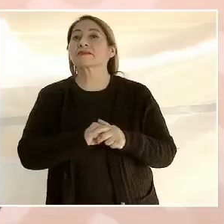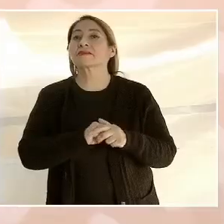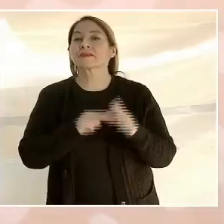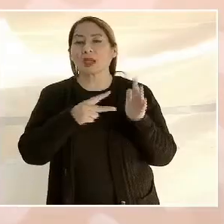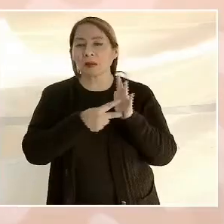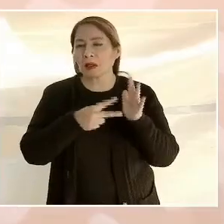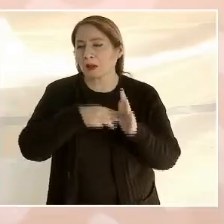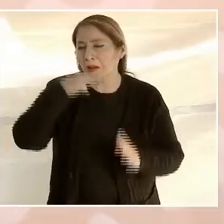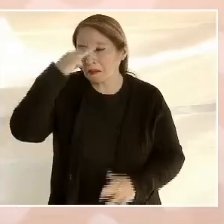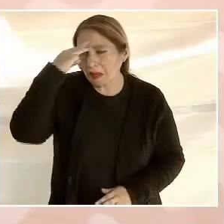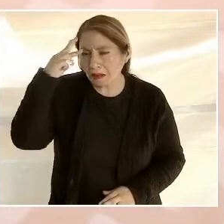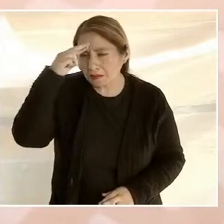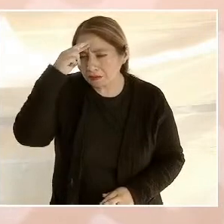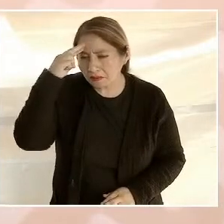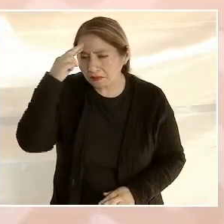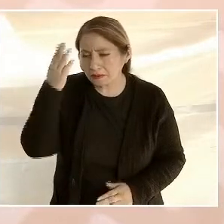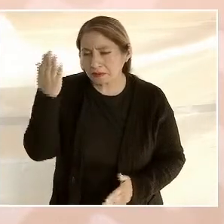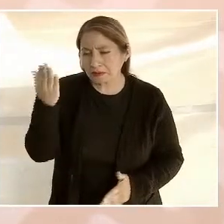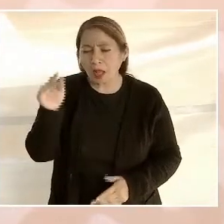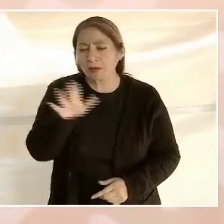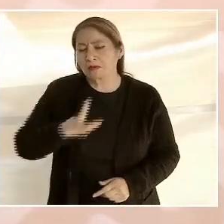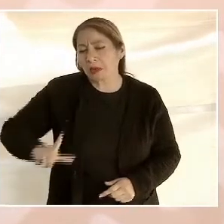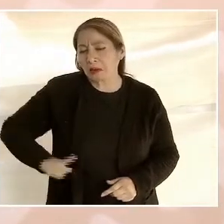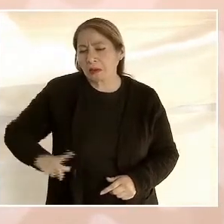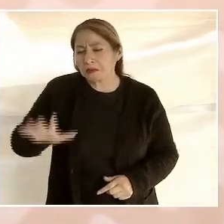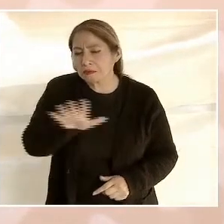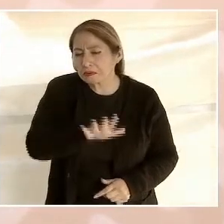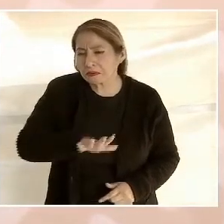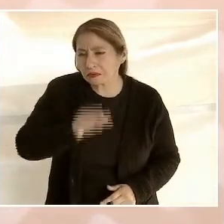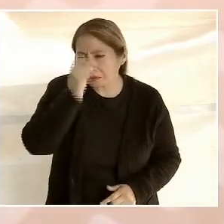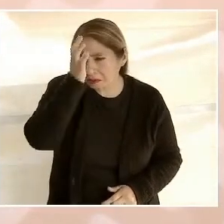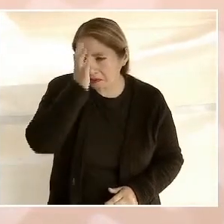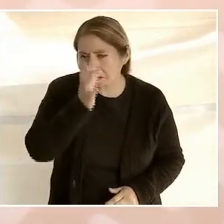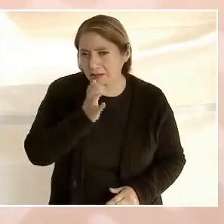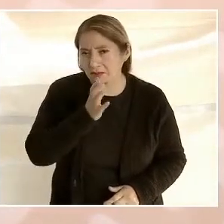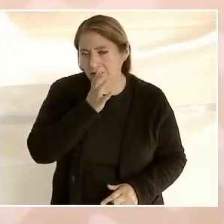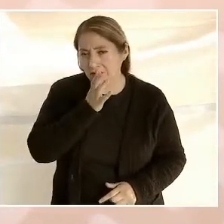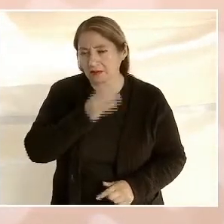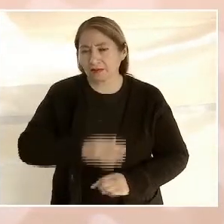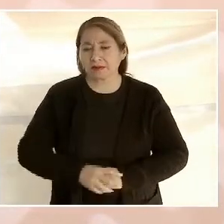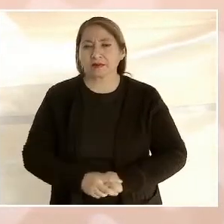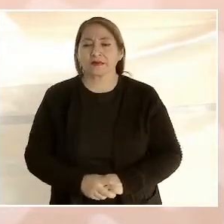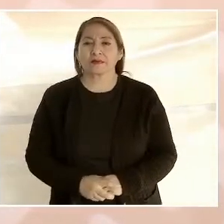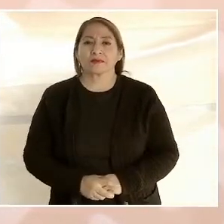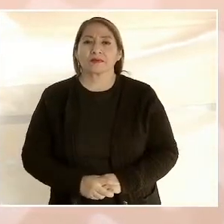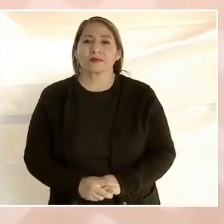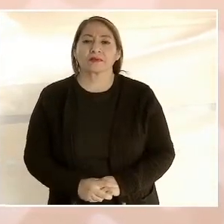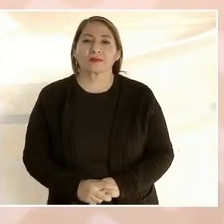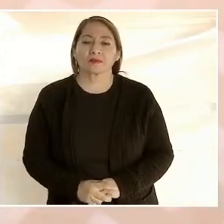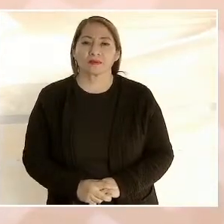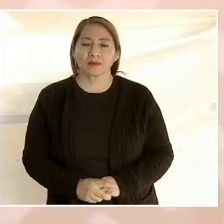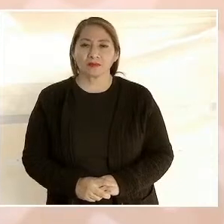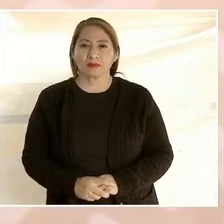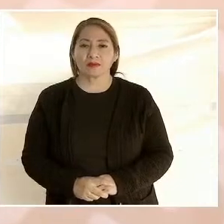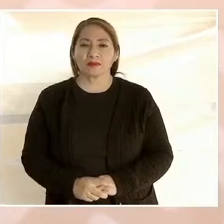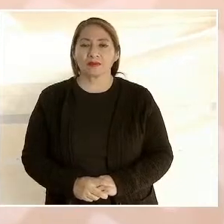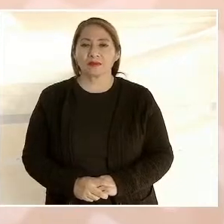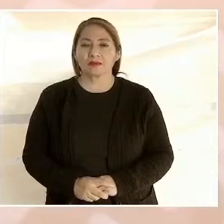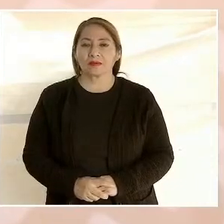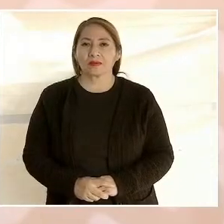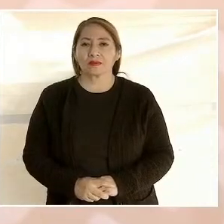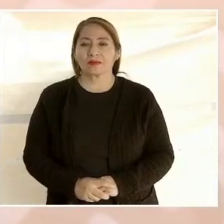Miguel Ángel Riquelme Solís, gobernador constitucional del estado de Coahuila